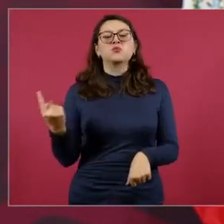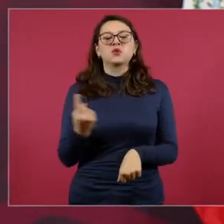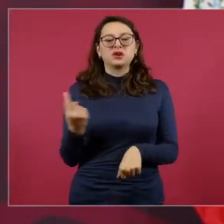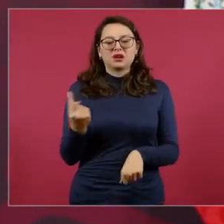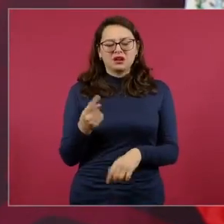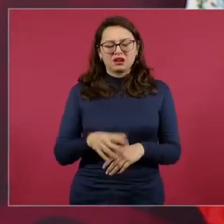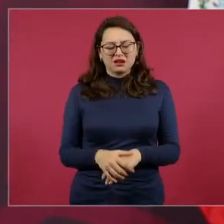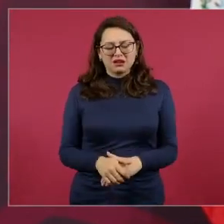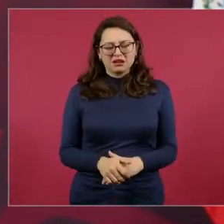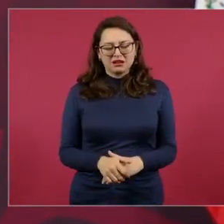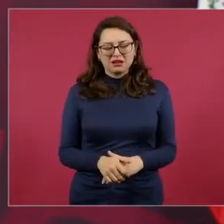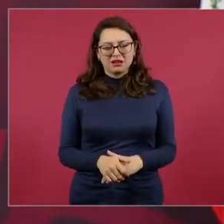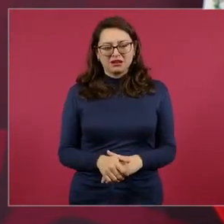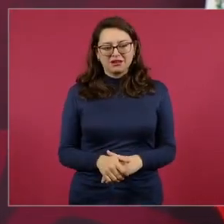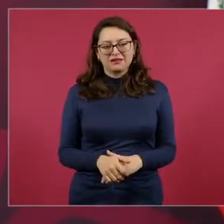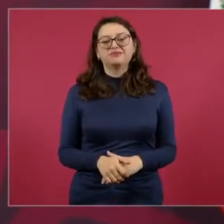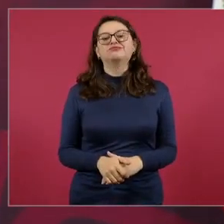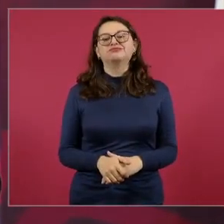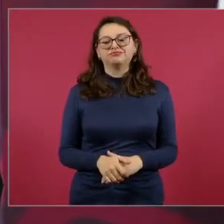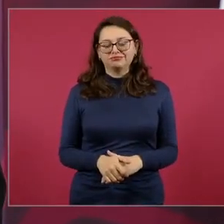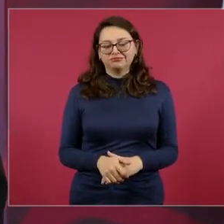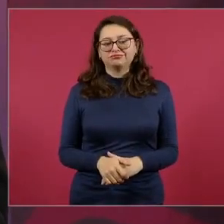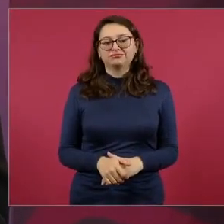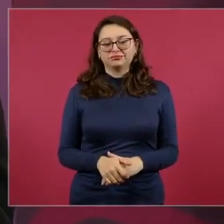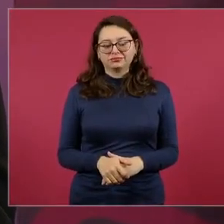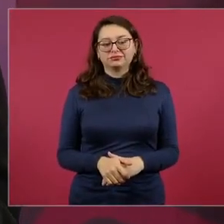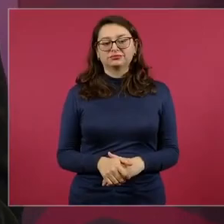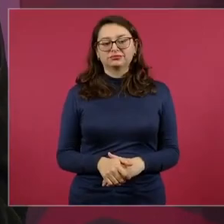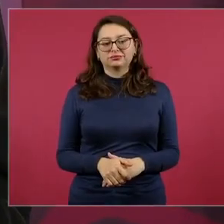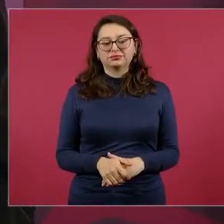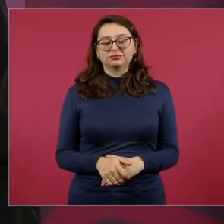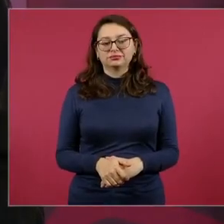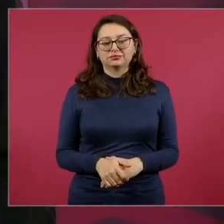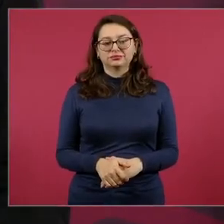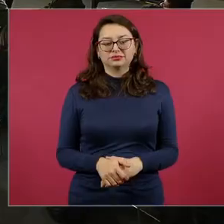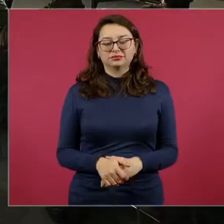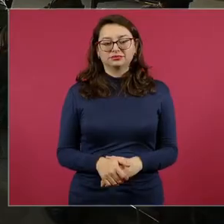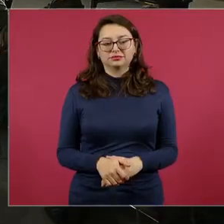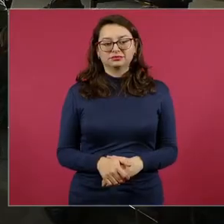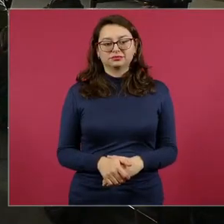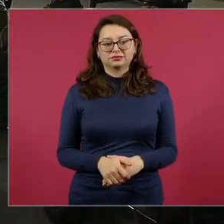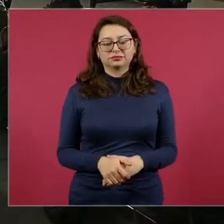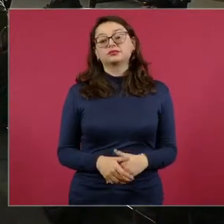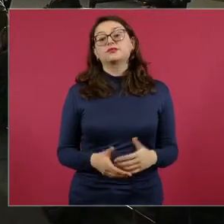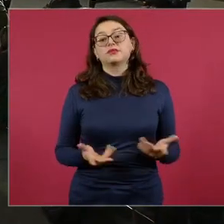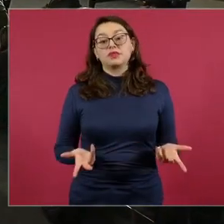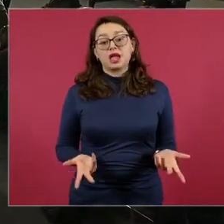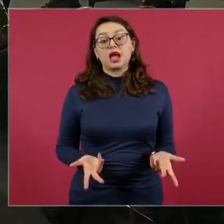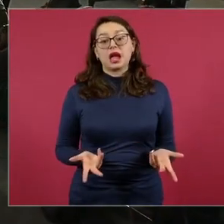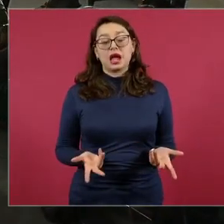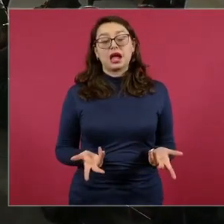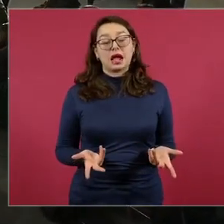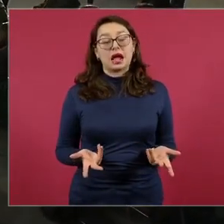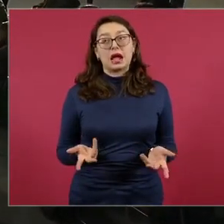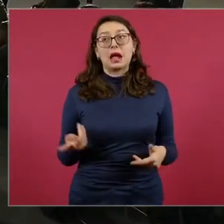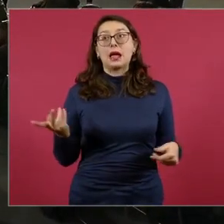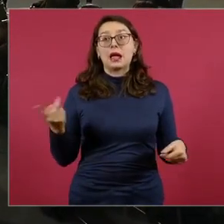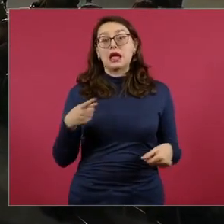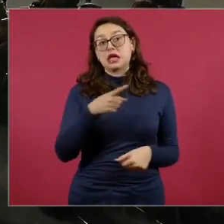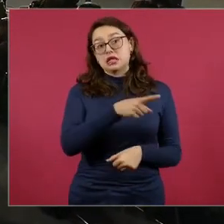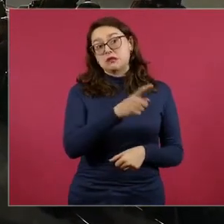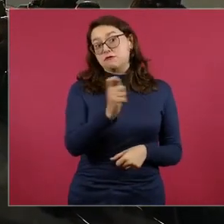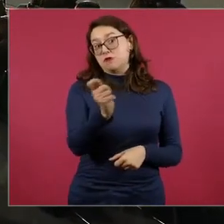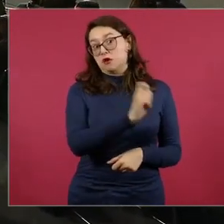Ajá. Ay, ¿ustedes creen que es porque la televisora